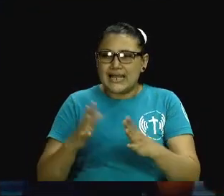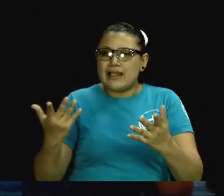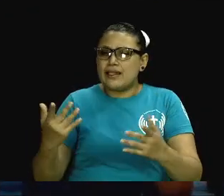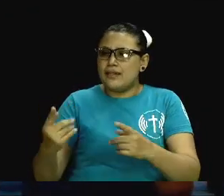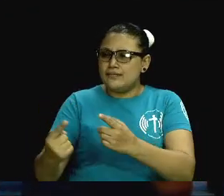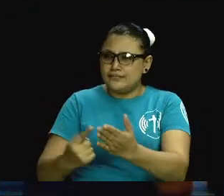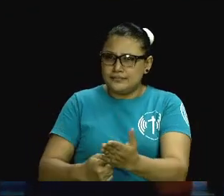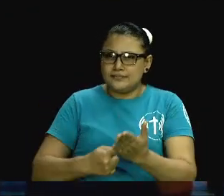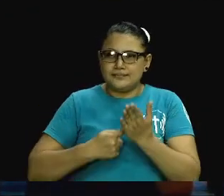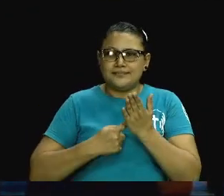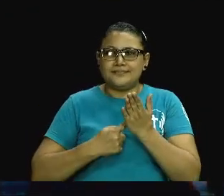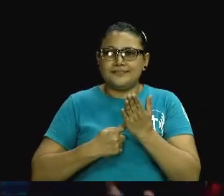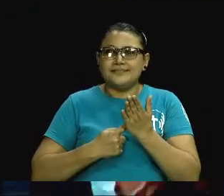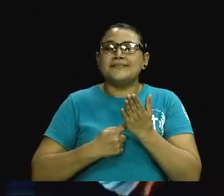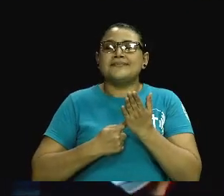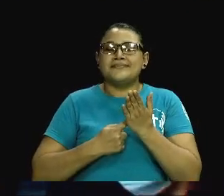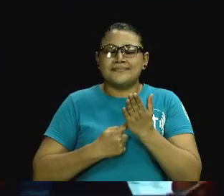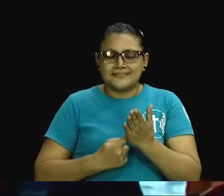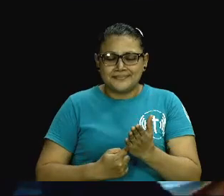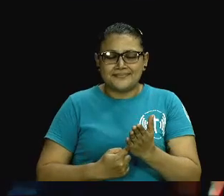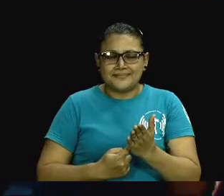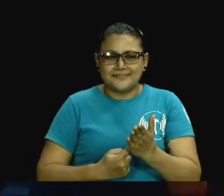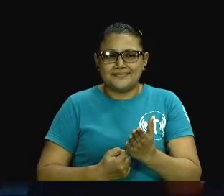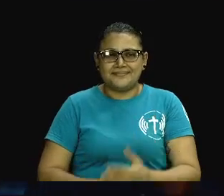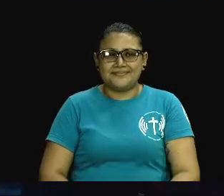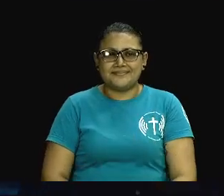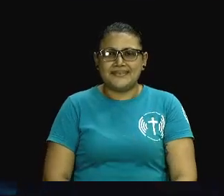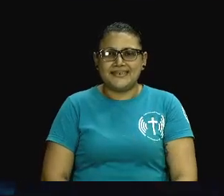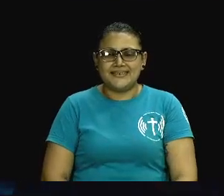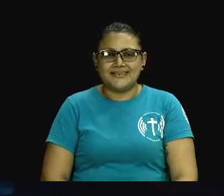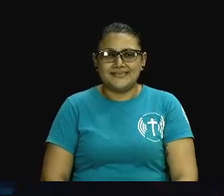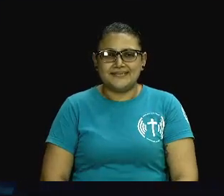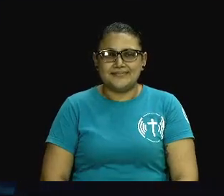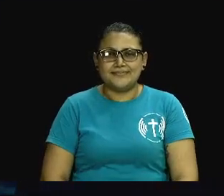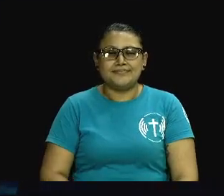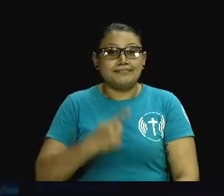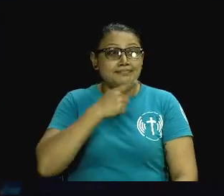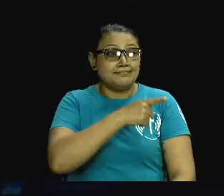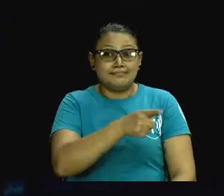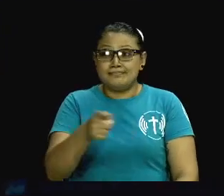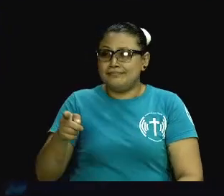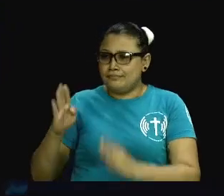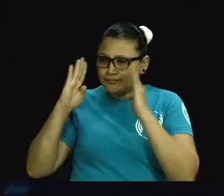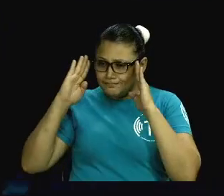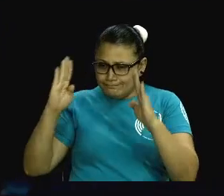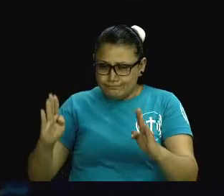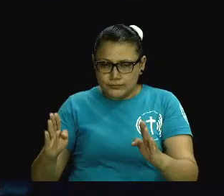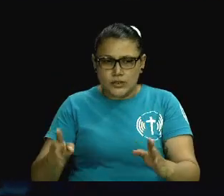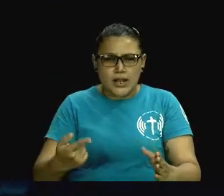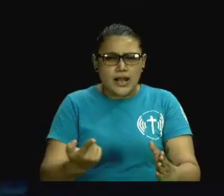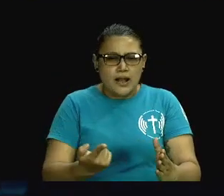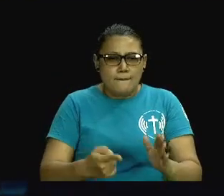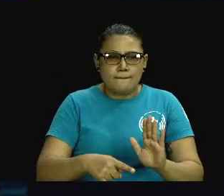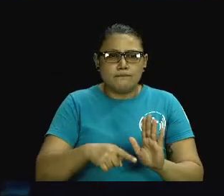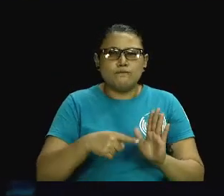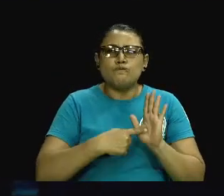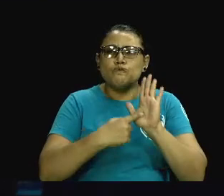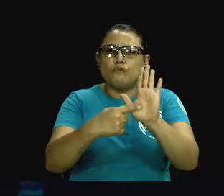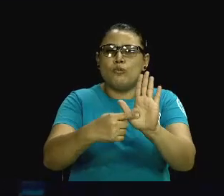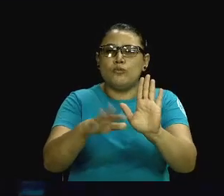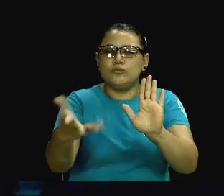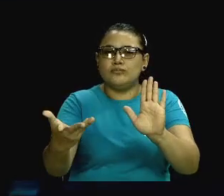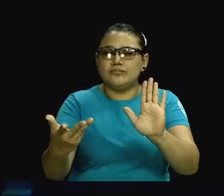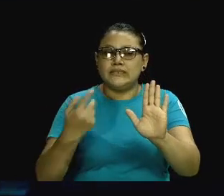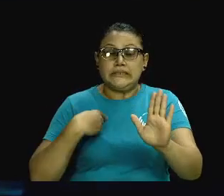dios nos manda y ese es el tema de esta tarde pon atención a las pequeñas señales las cuales pueden estar